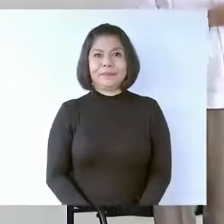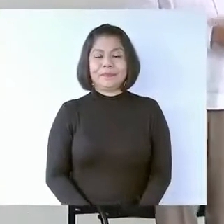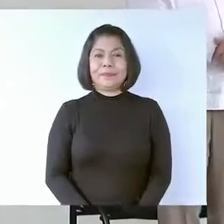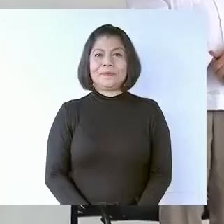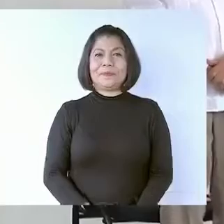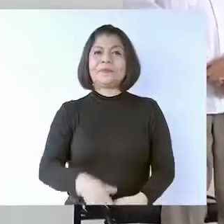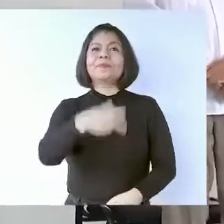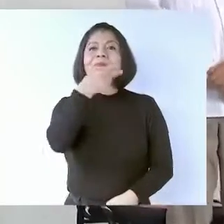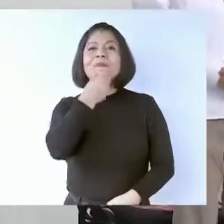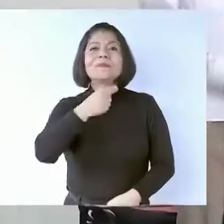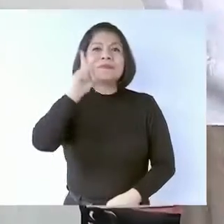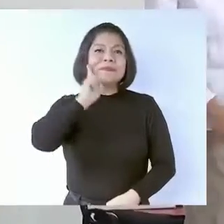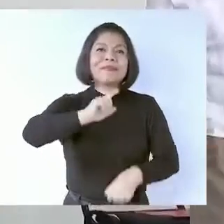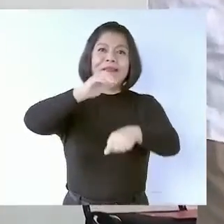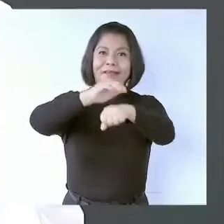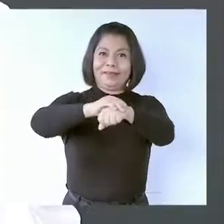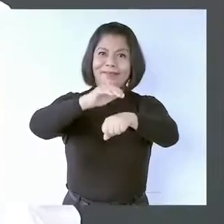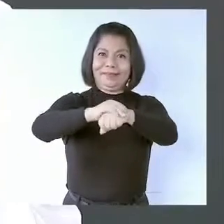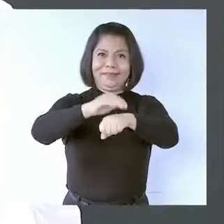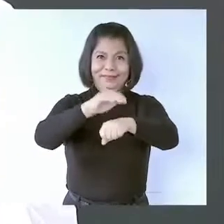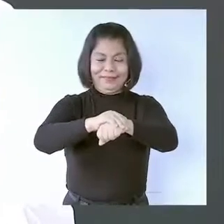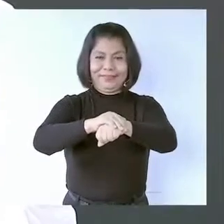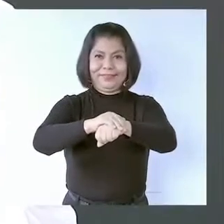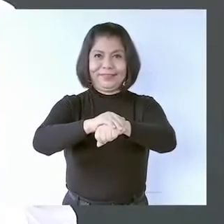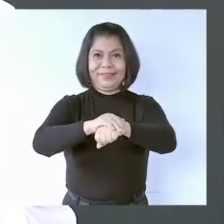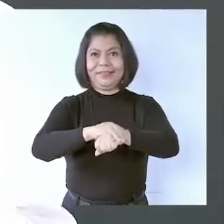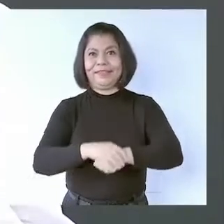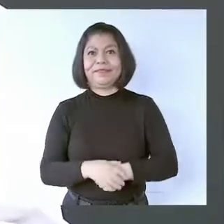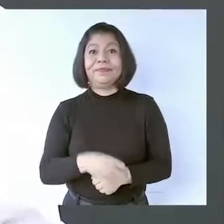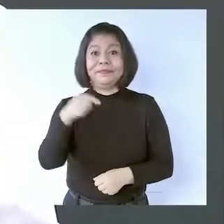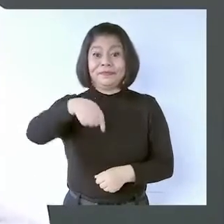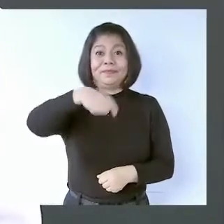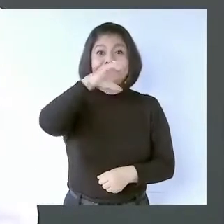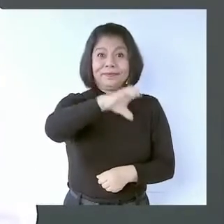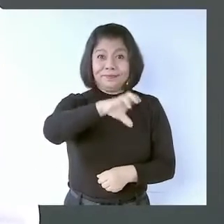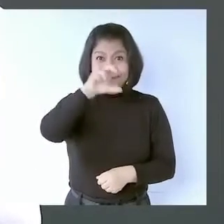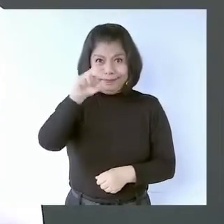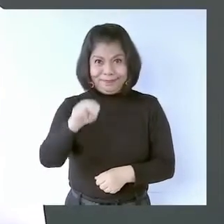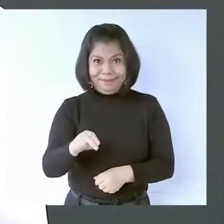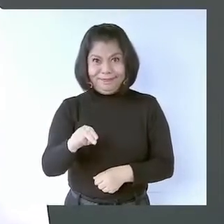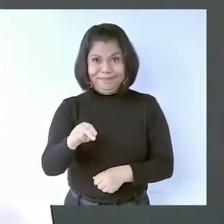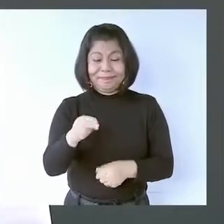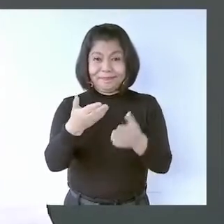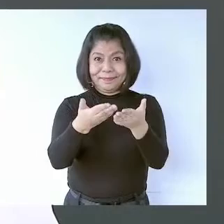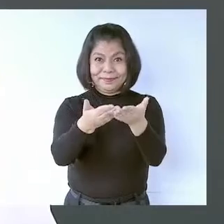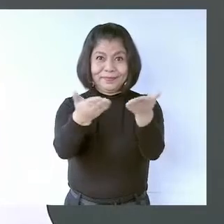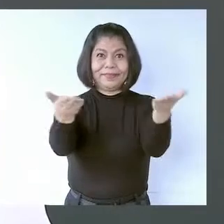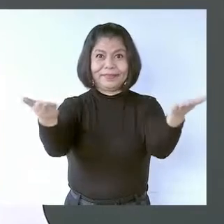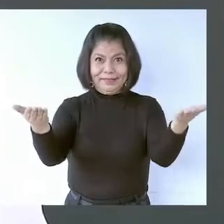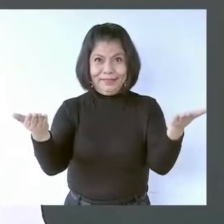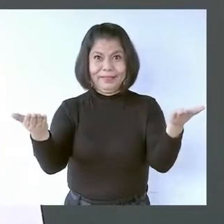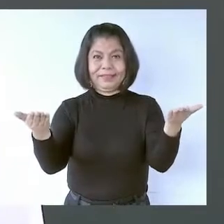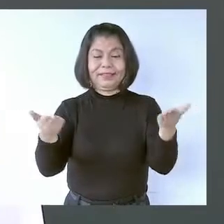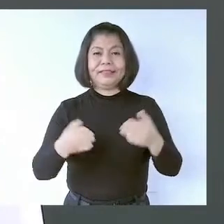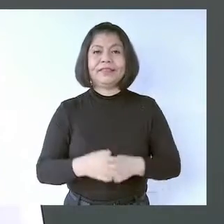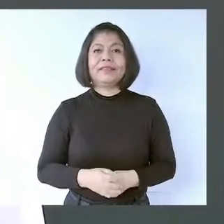Amigas, amigos de Cancún, de este